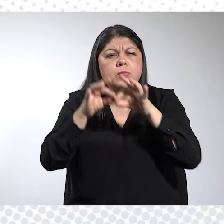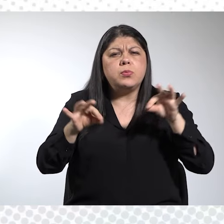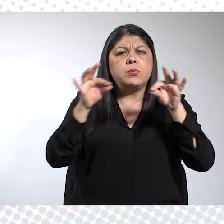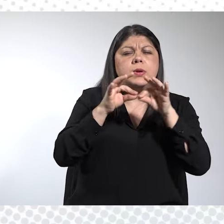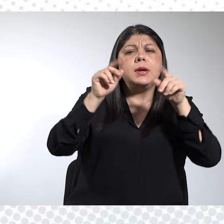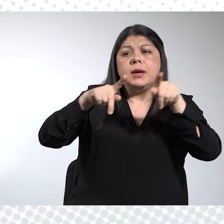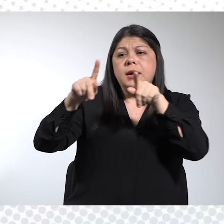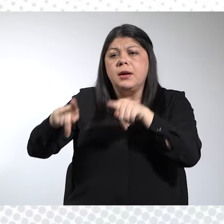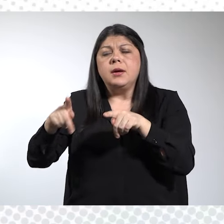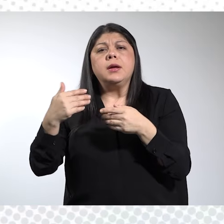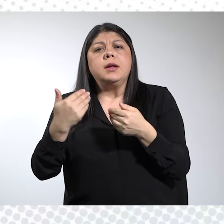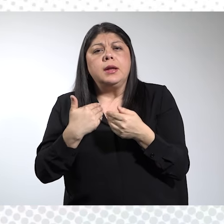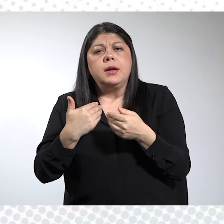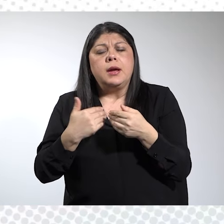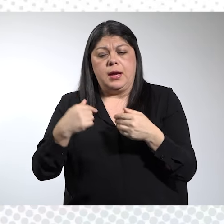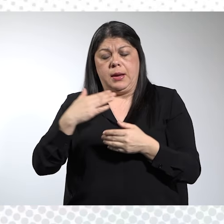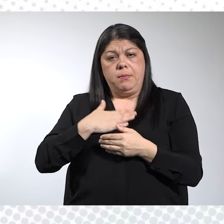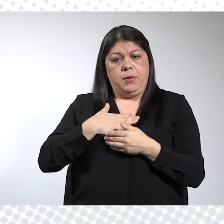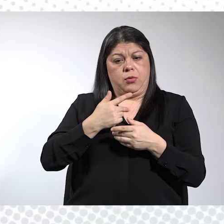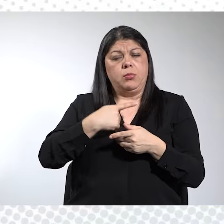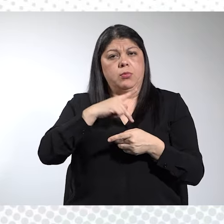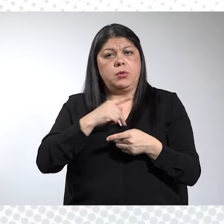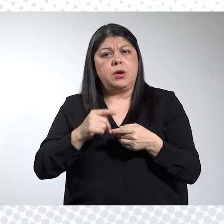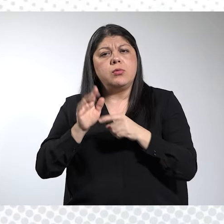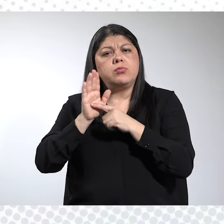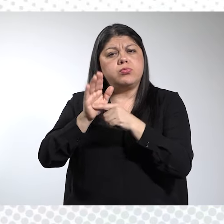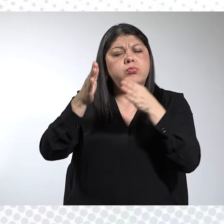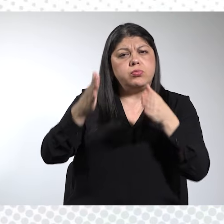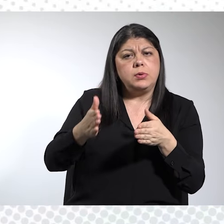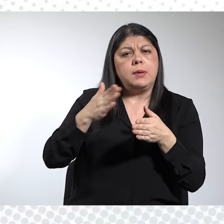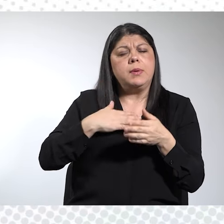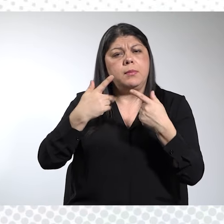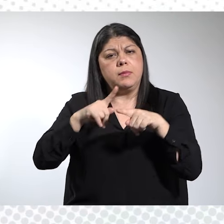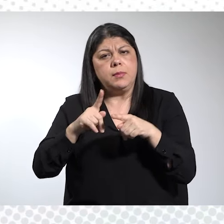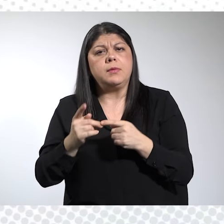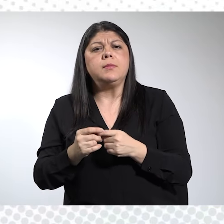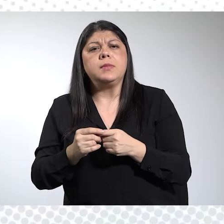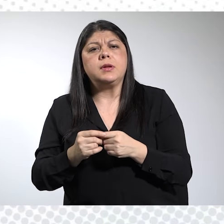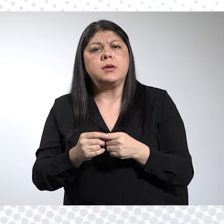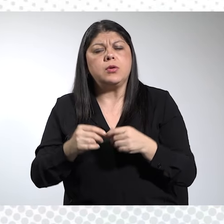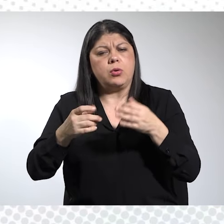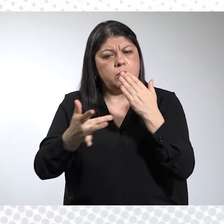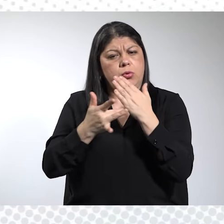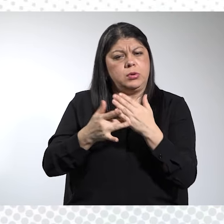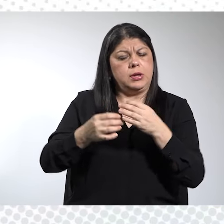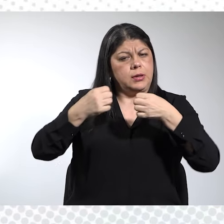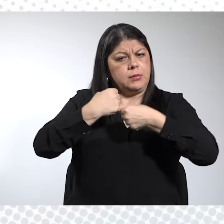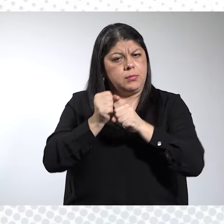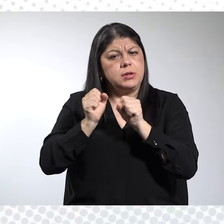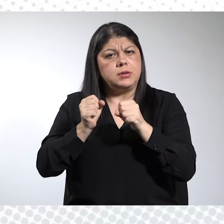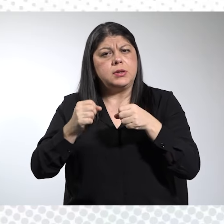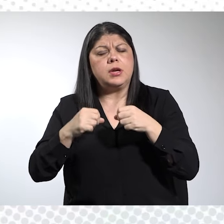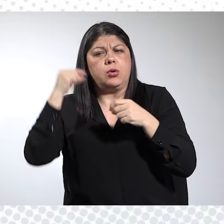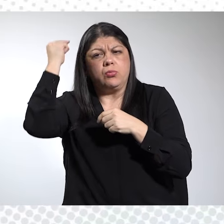todo el que esta población tenga en Marco Rodríguez una persona que les representa, me permite a mí con técnica, con